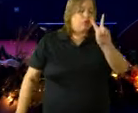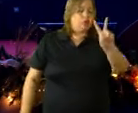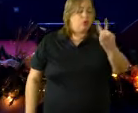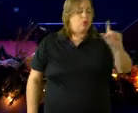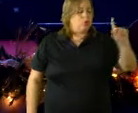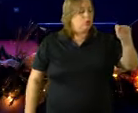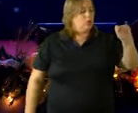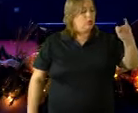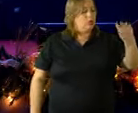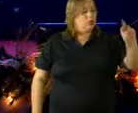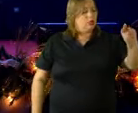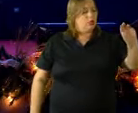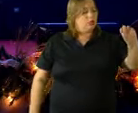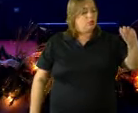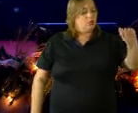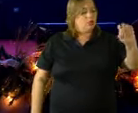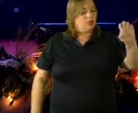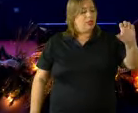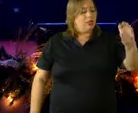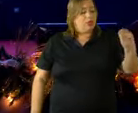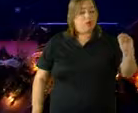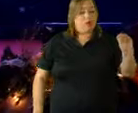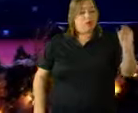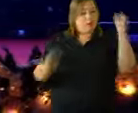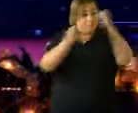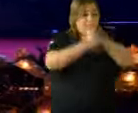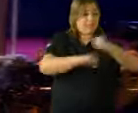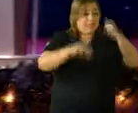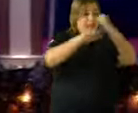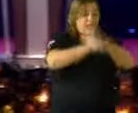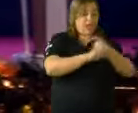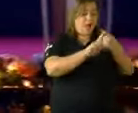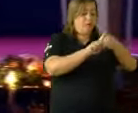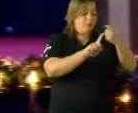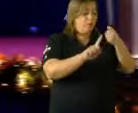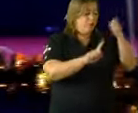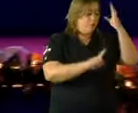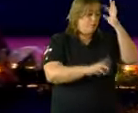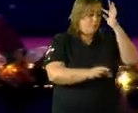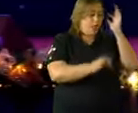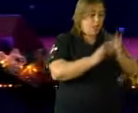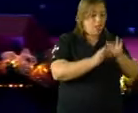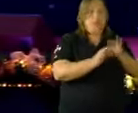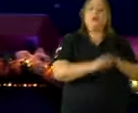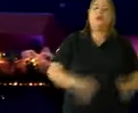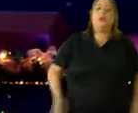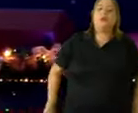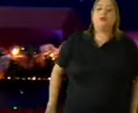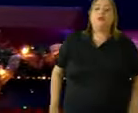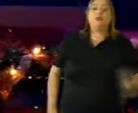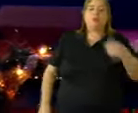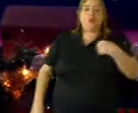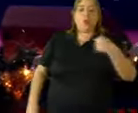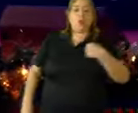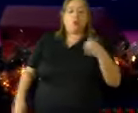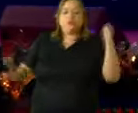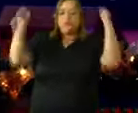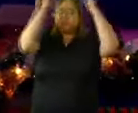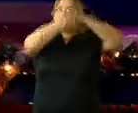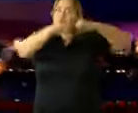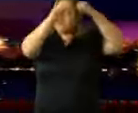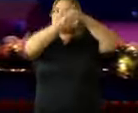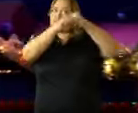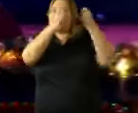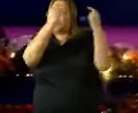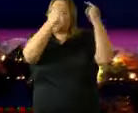2 Timoteo 4:7, la batalla de la fe, la batalla de la fe. Usted no está combatiendo contra nada de afuera. Usted combate con lo que viene a su mente,